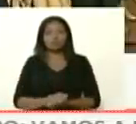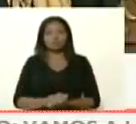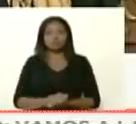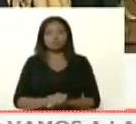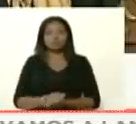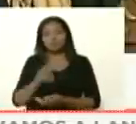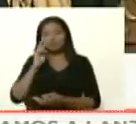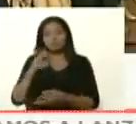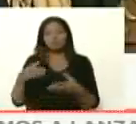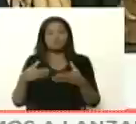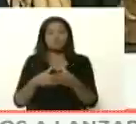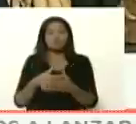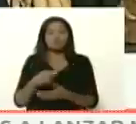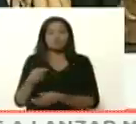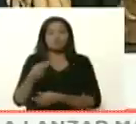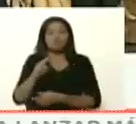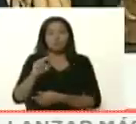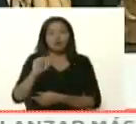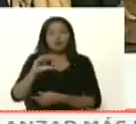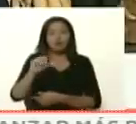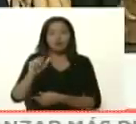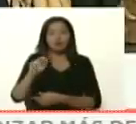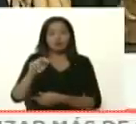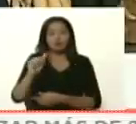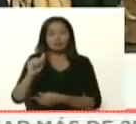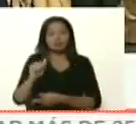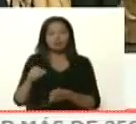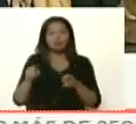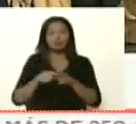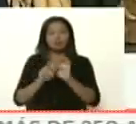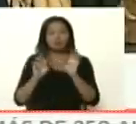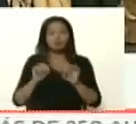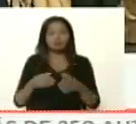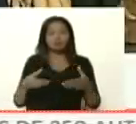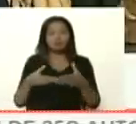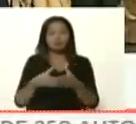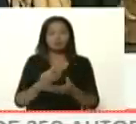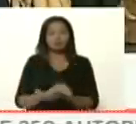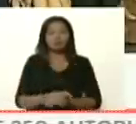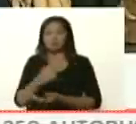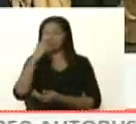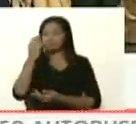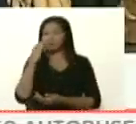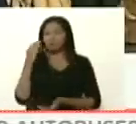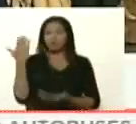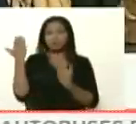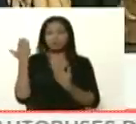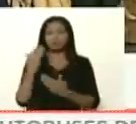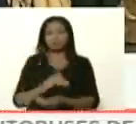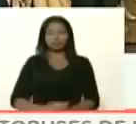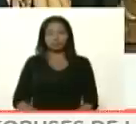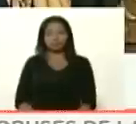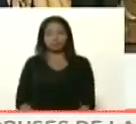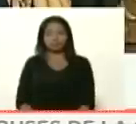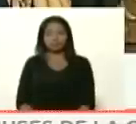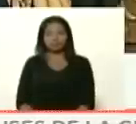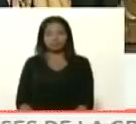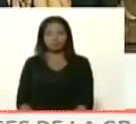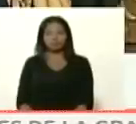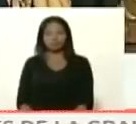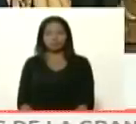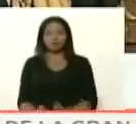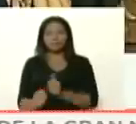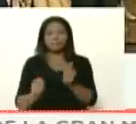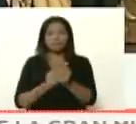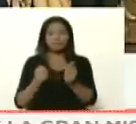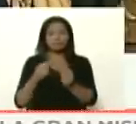subtramo Guacara-San Joaquín del eje ferroviario Ezequiel Zamora. Adelante, compañero Claudio Faría,